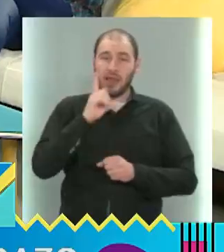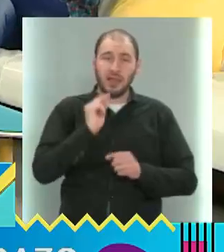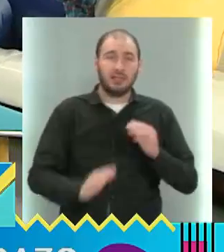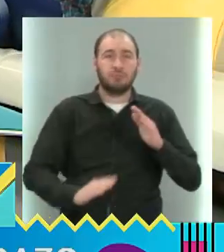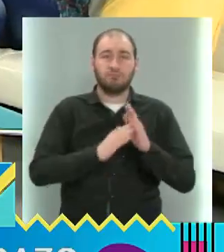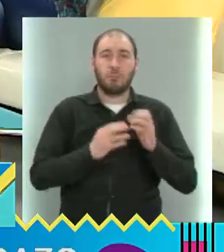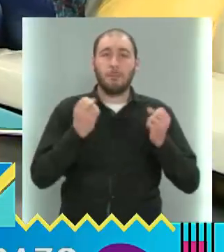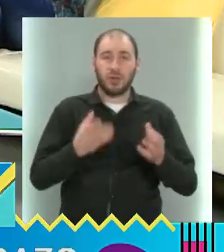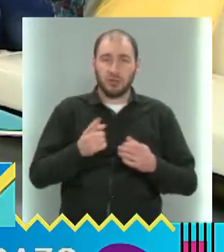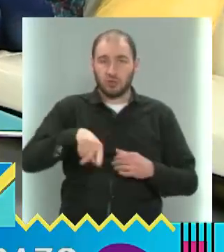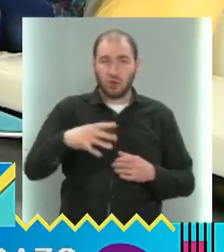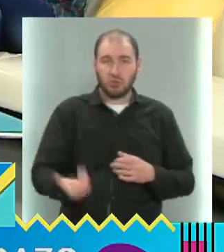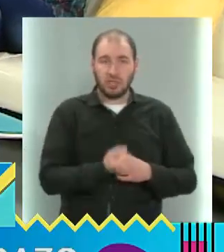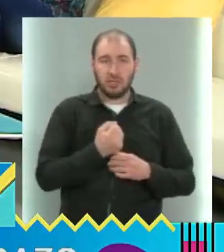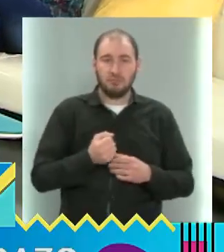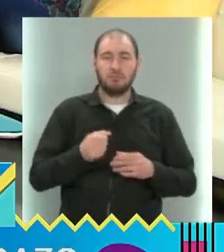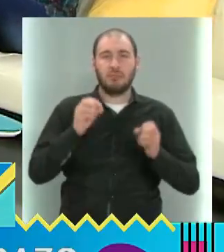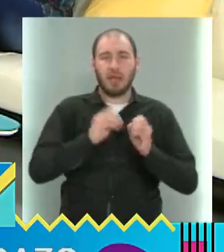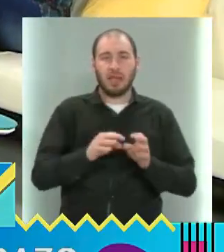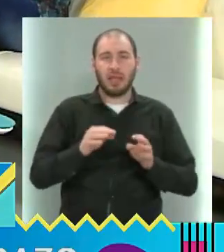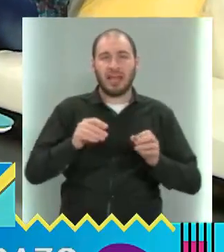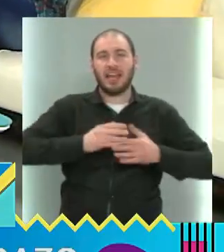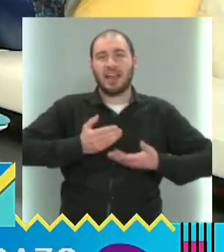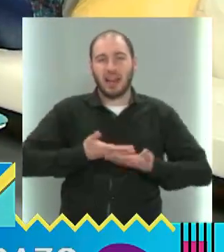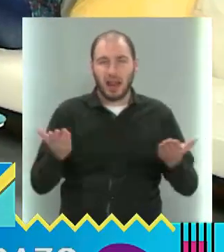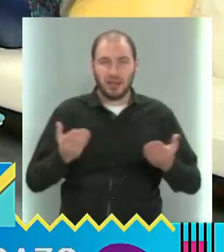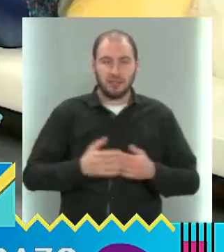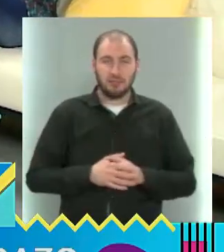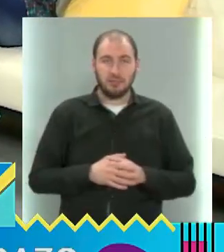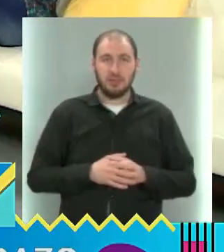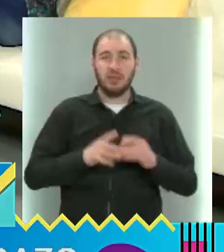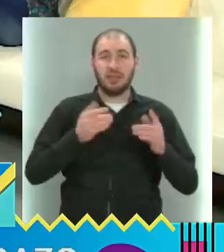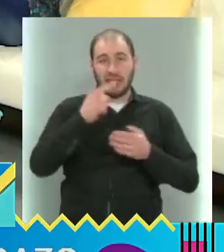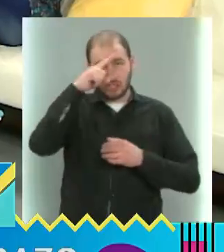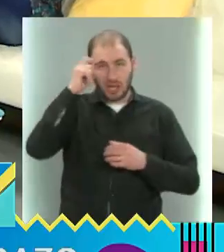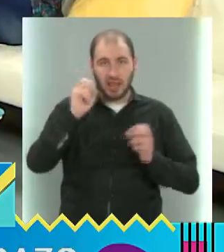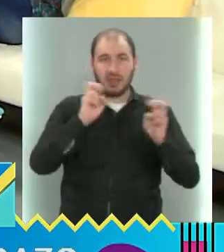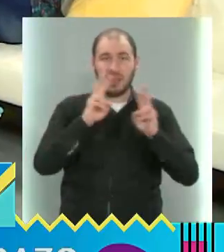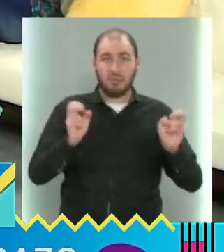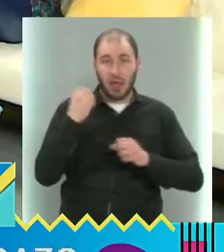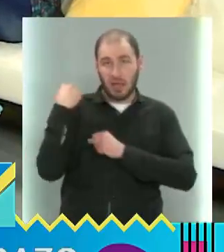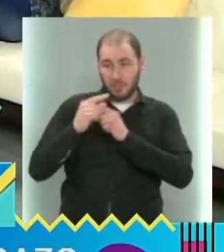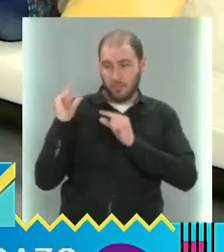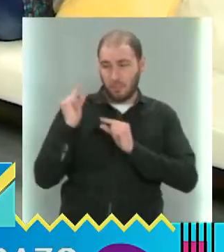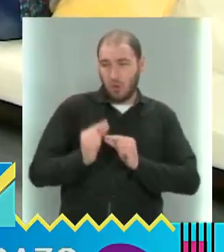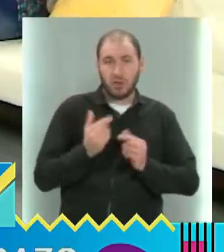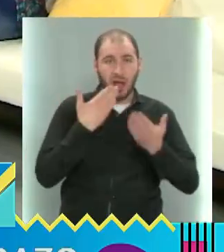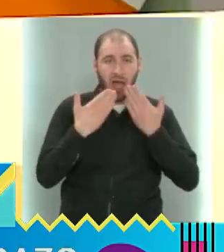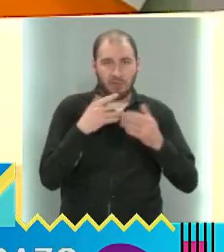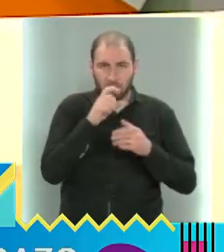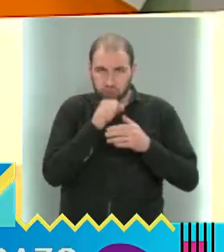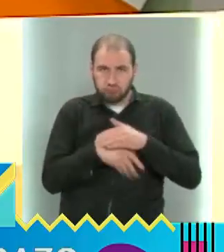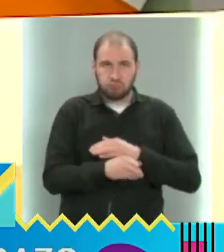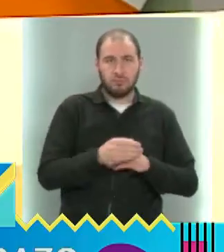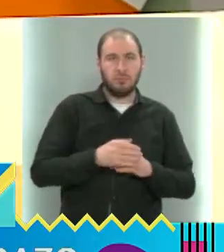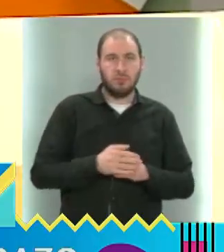histórico porque hemos logrado instalar a nivel masivo y a nivel nacional un tema que hasta hace poco se conversaba por lo bajo,